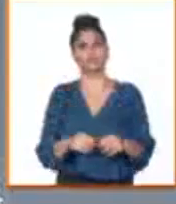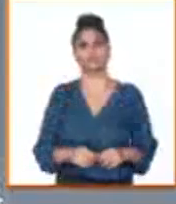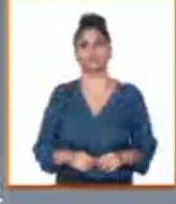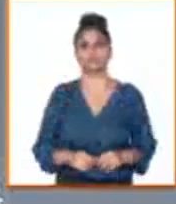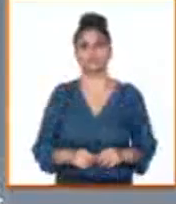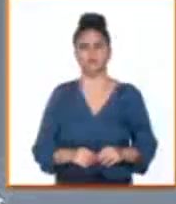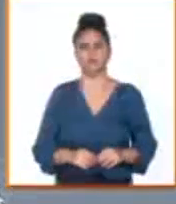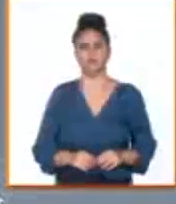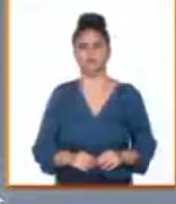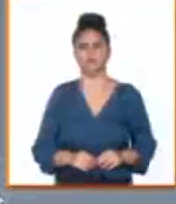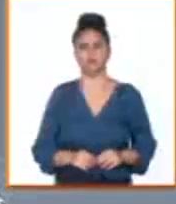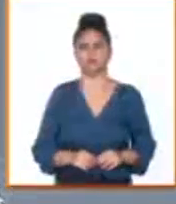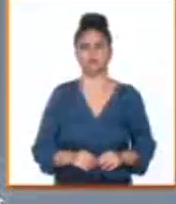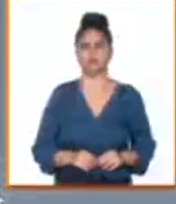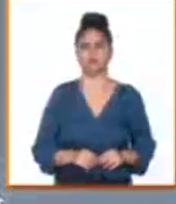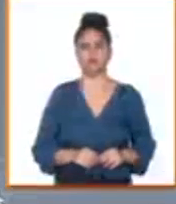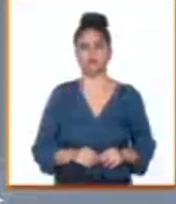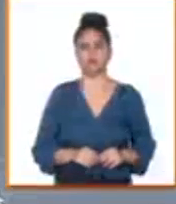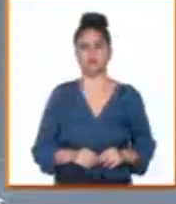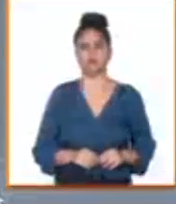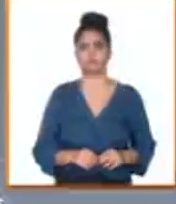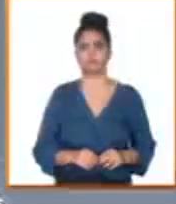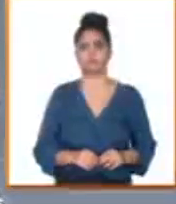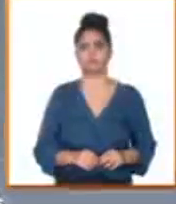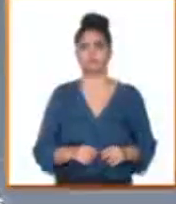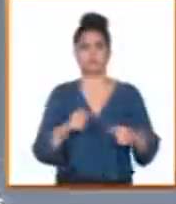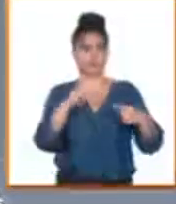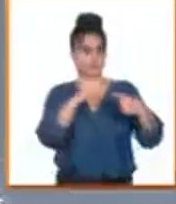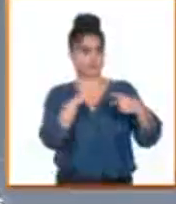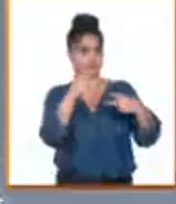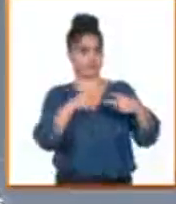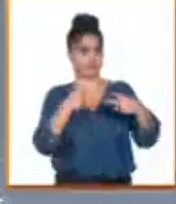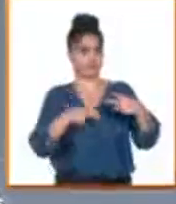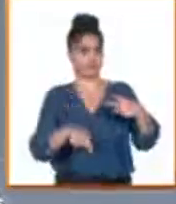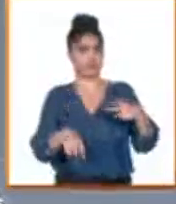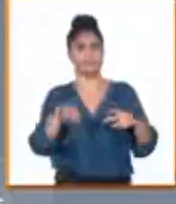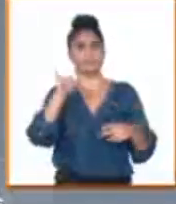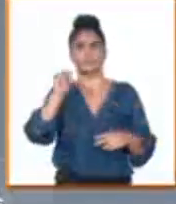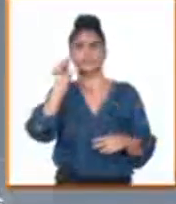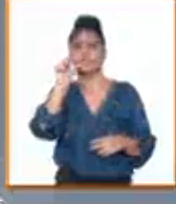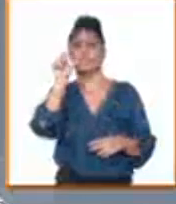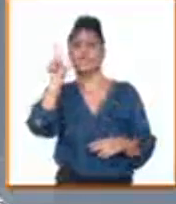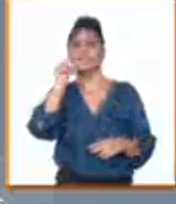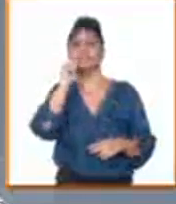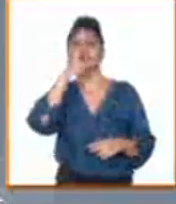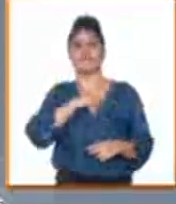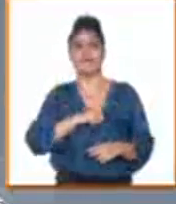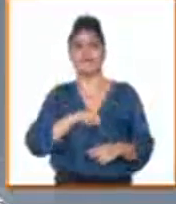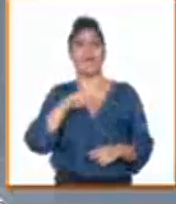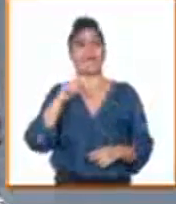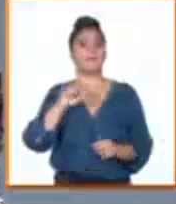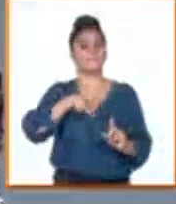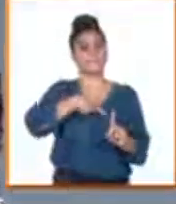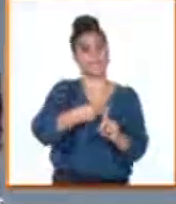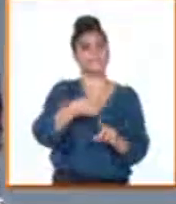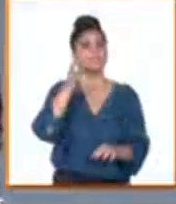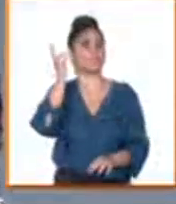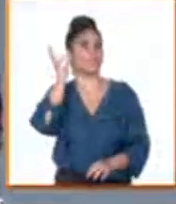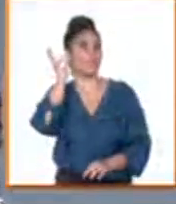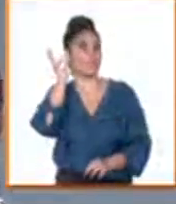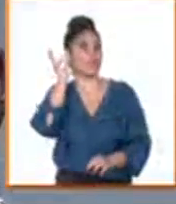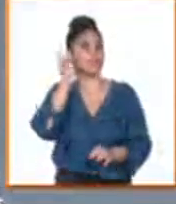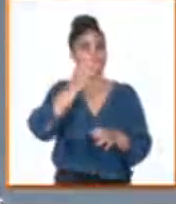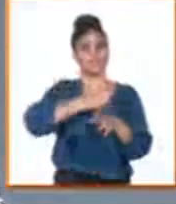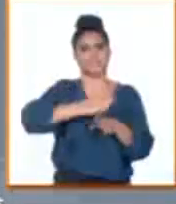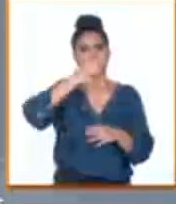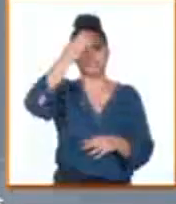con la presencia de profesores que no fueron uno, Hilda quizás y las profes de Santiago que son amigas eternas de años de estudio y demás,